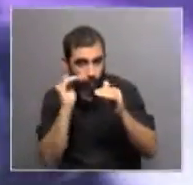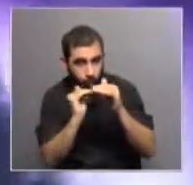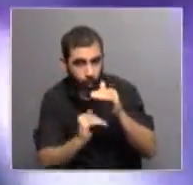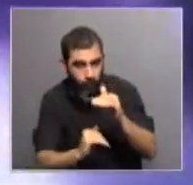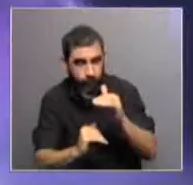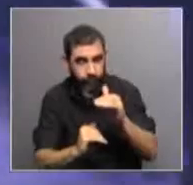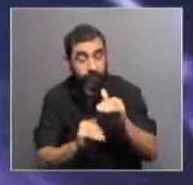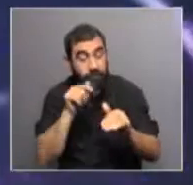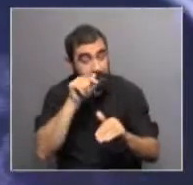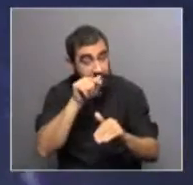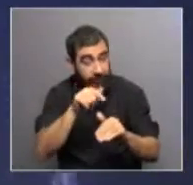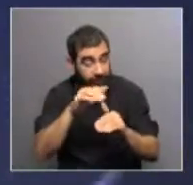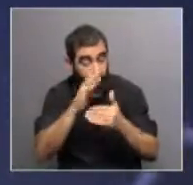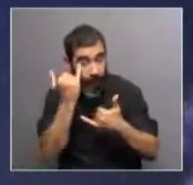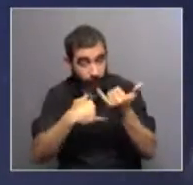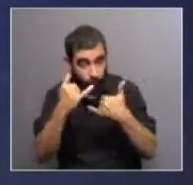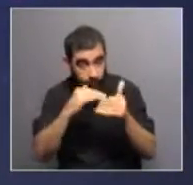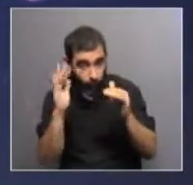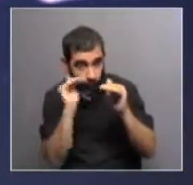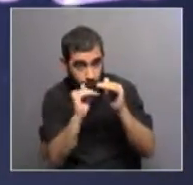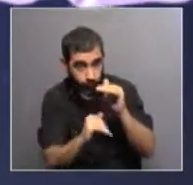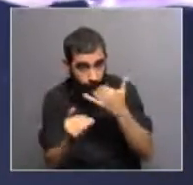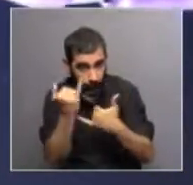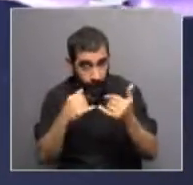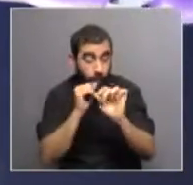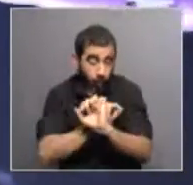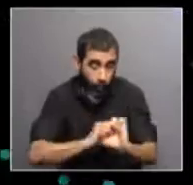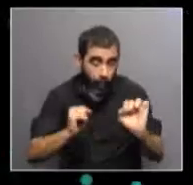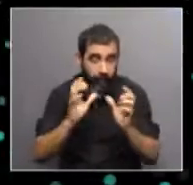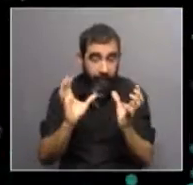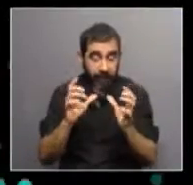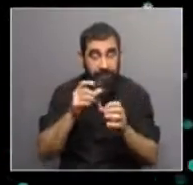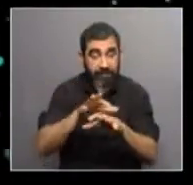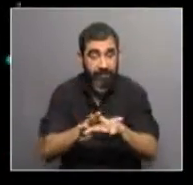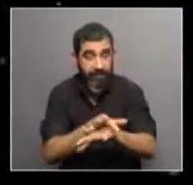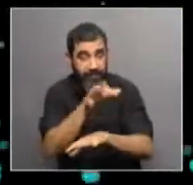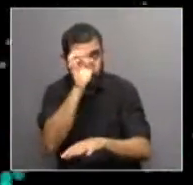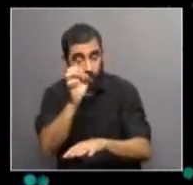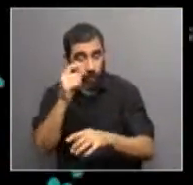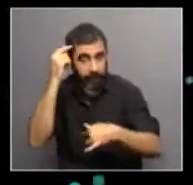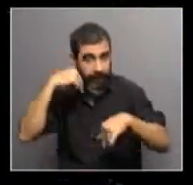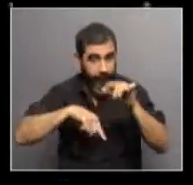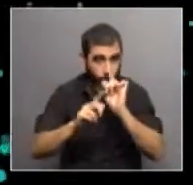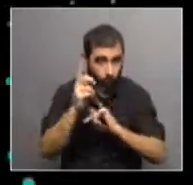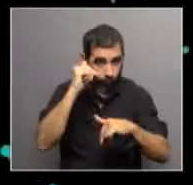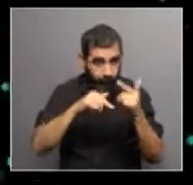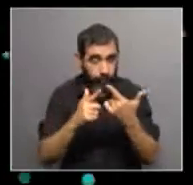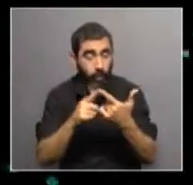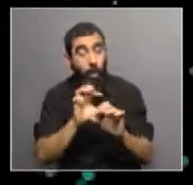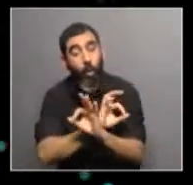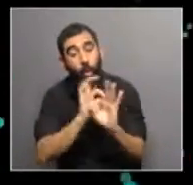y esa capacidad de almacenar información puede estar a nivel celular, circuital,